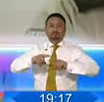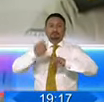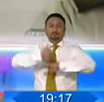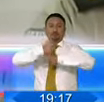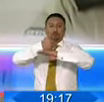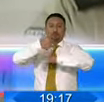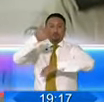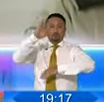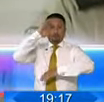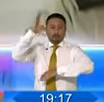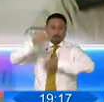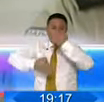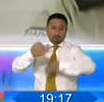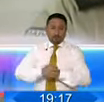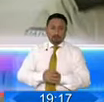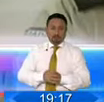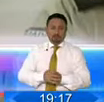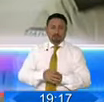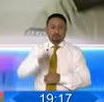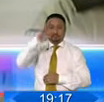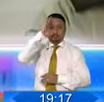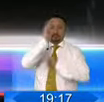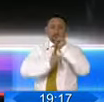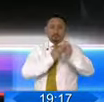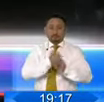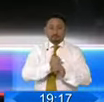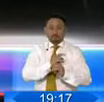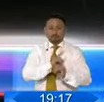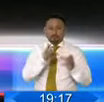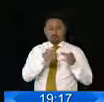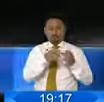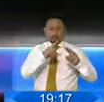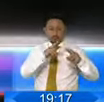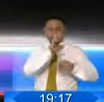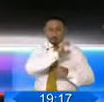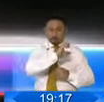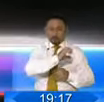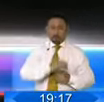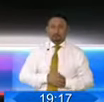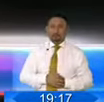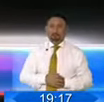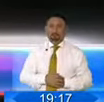Judicial, Interpol y el bloque de búsqueda.